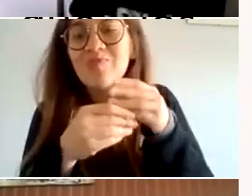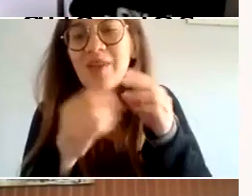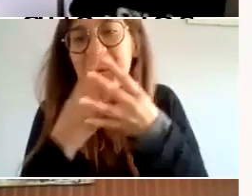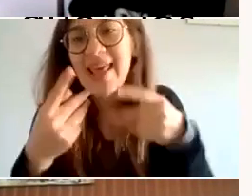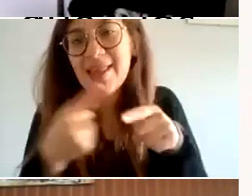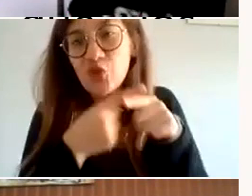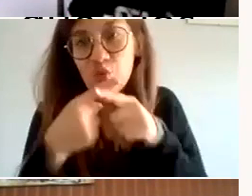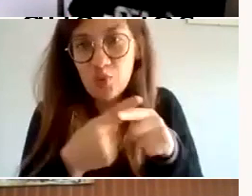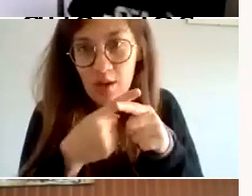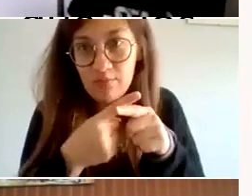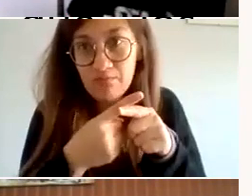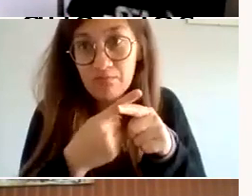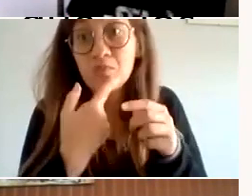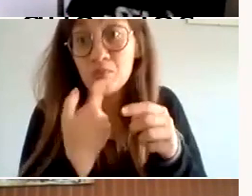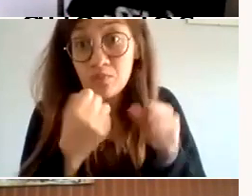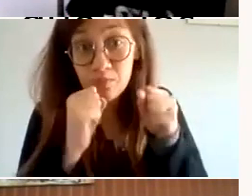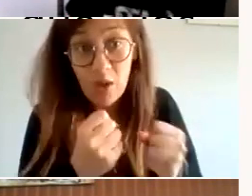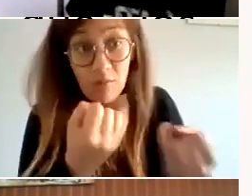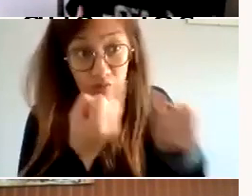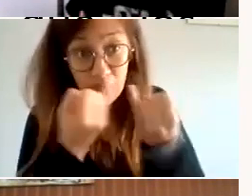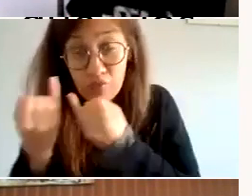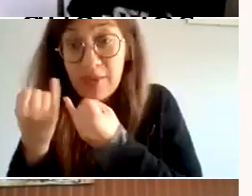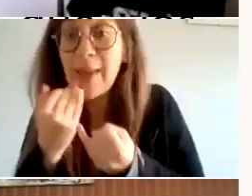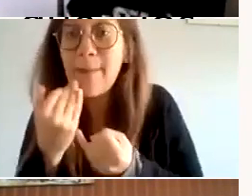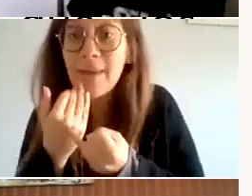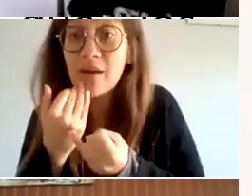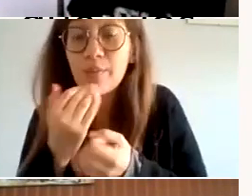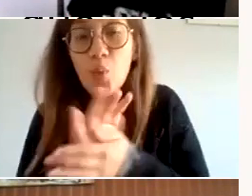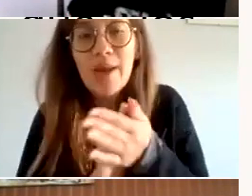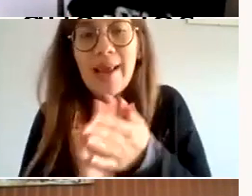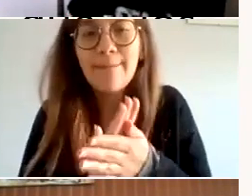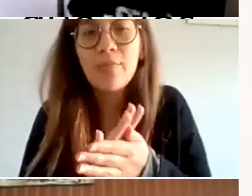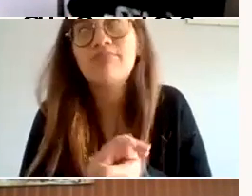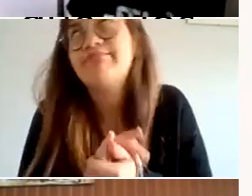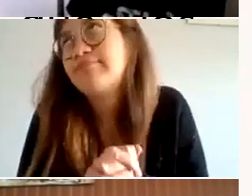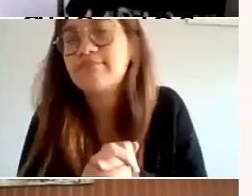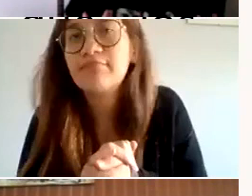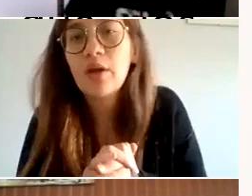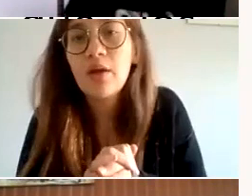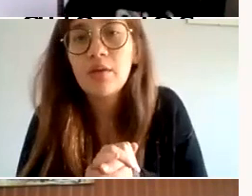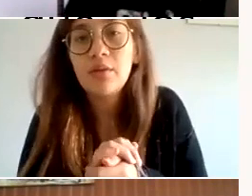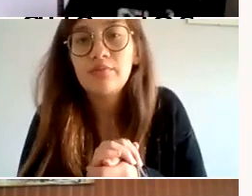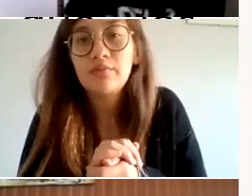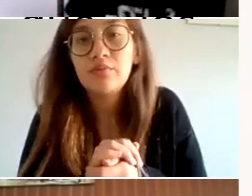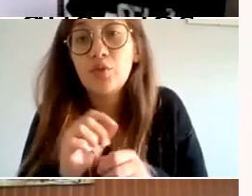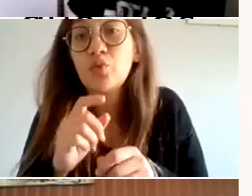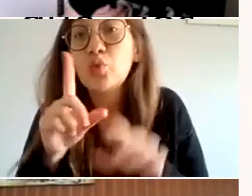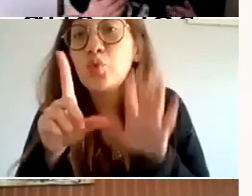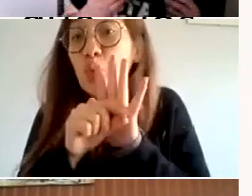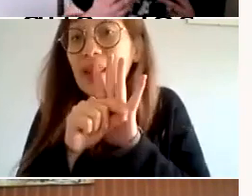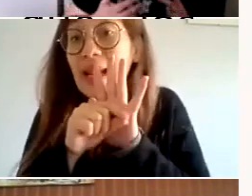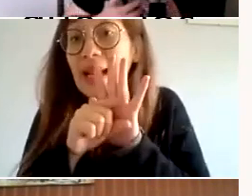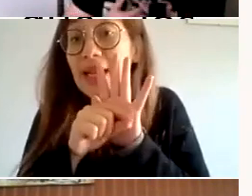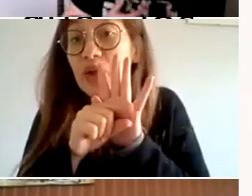para poder recopilar información de la sensibilidad del momento. Por ejemplo, sobre todo en Twitter,